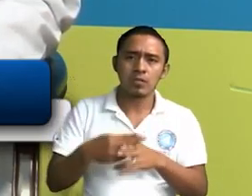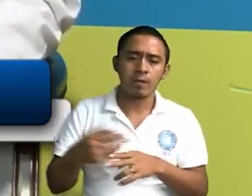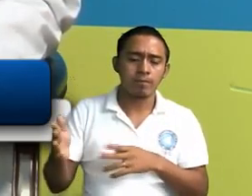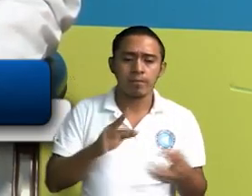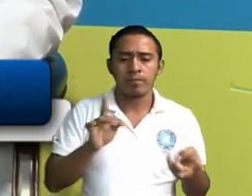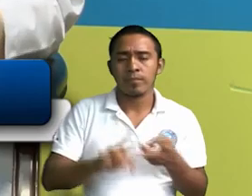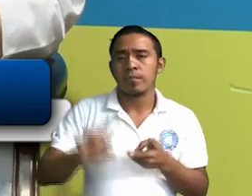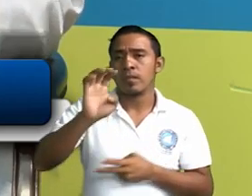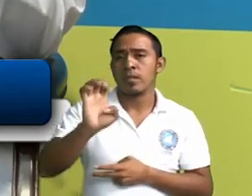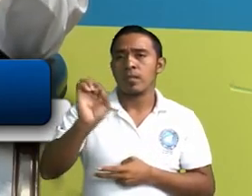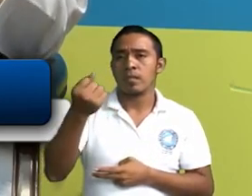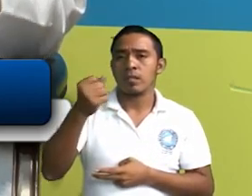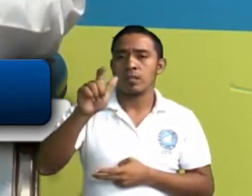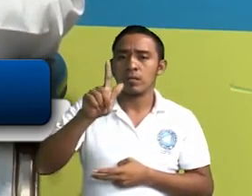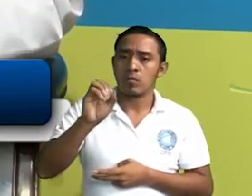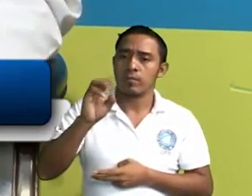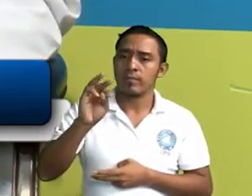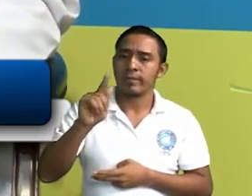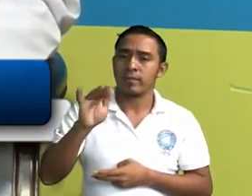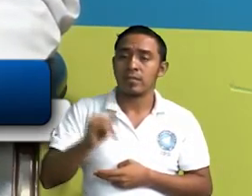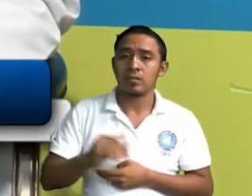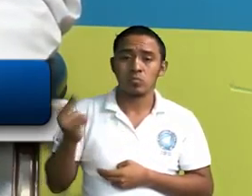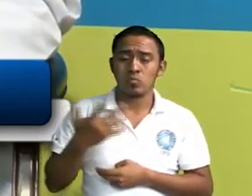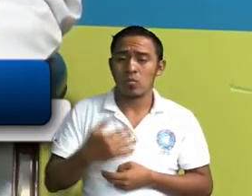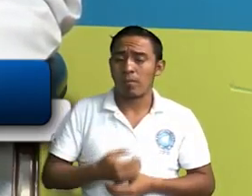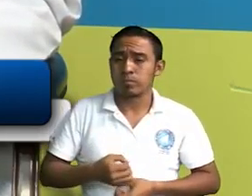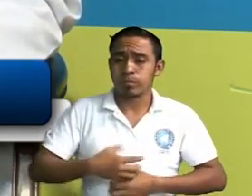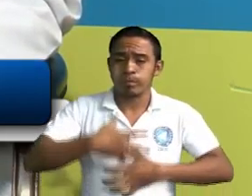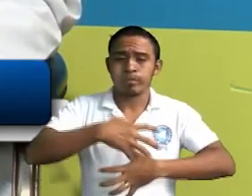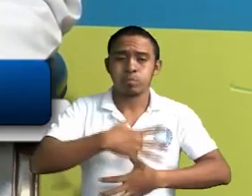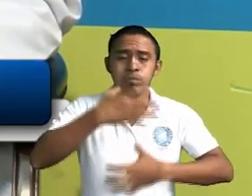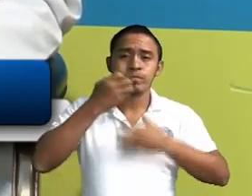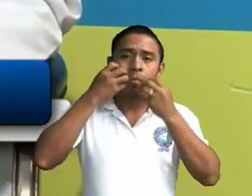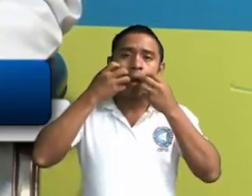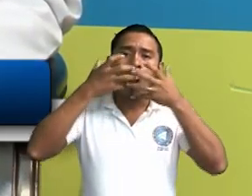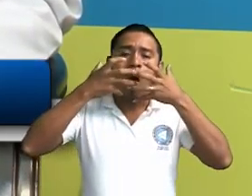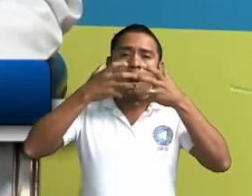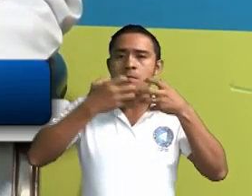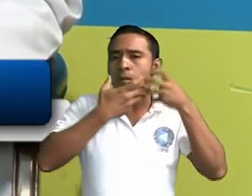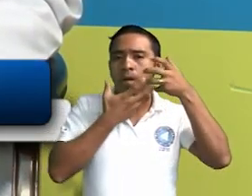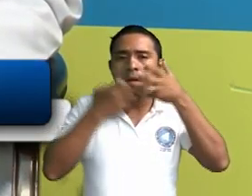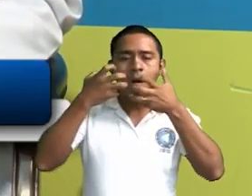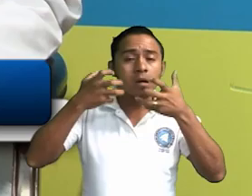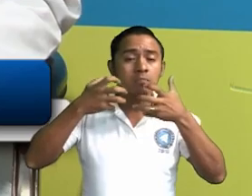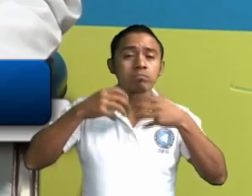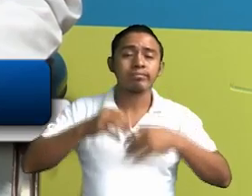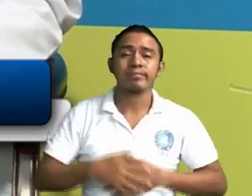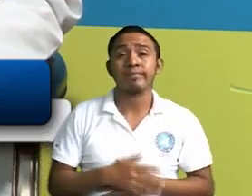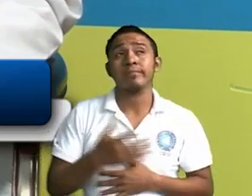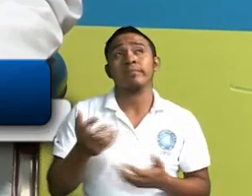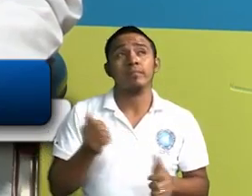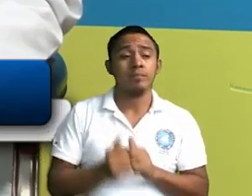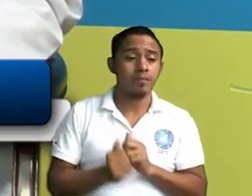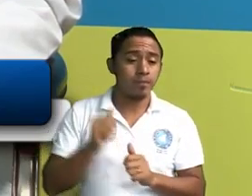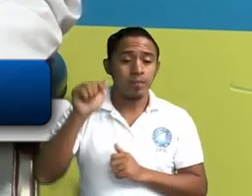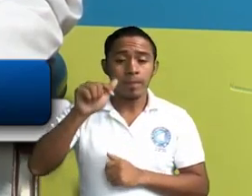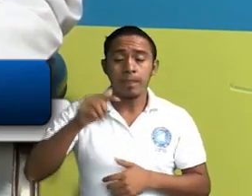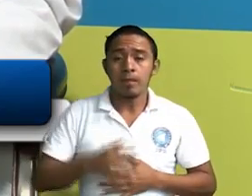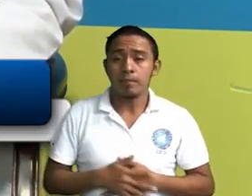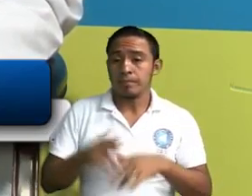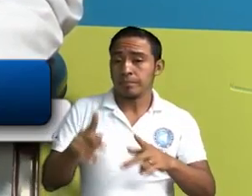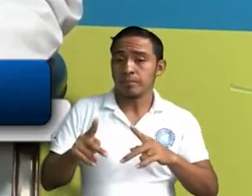generalizada es decir una inflamación de todos los tejidos de la cavidad bucal entonces qué pasa en este